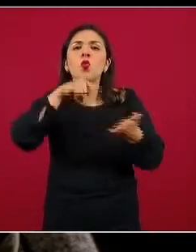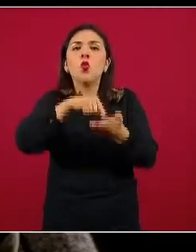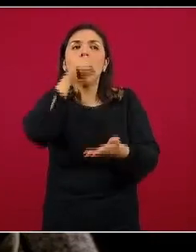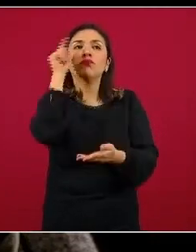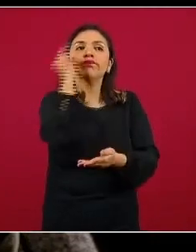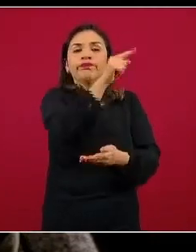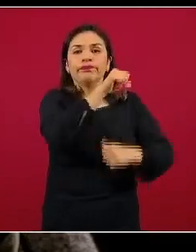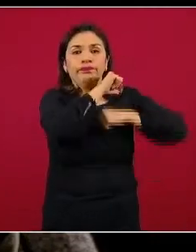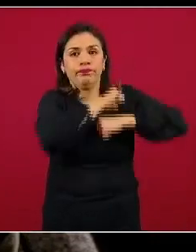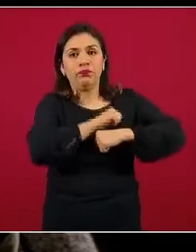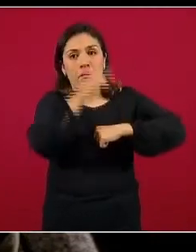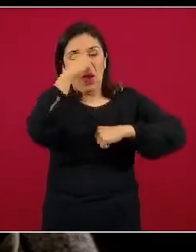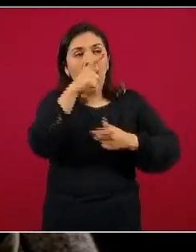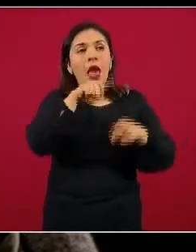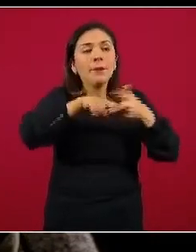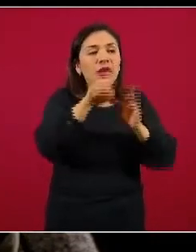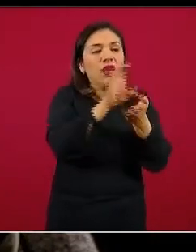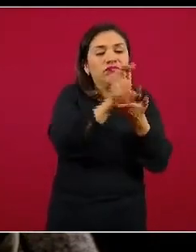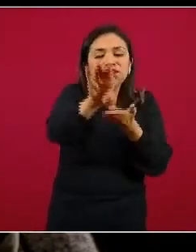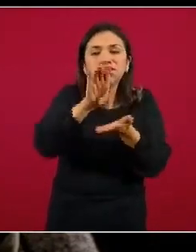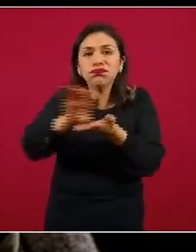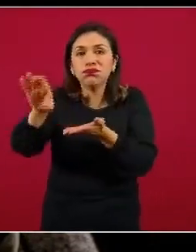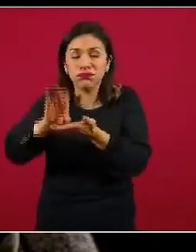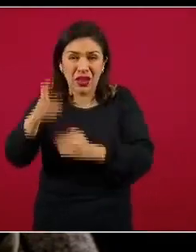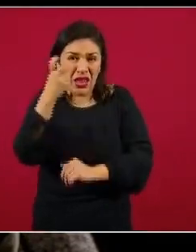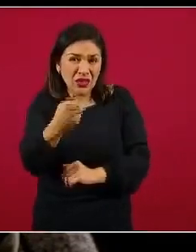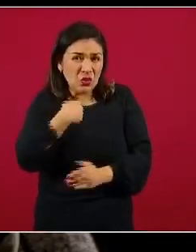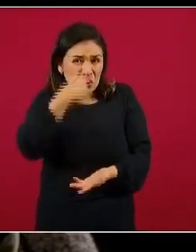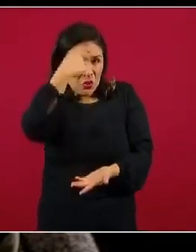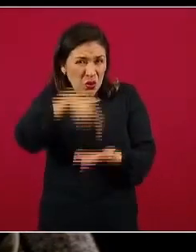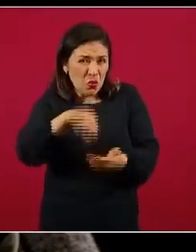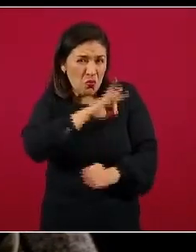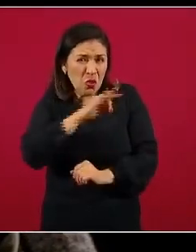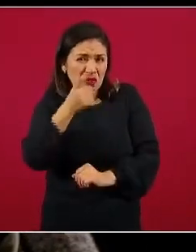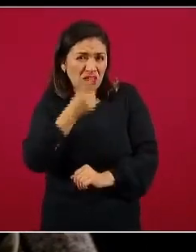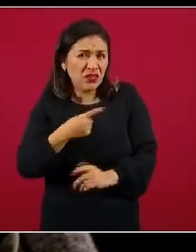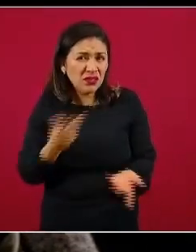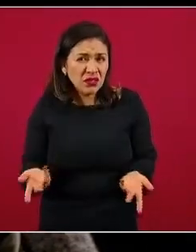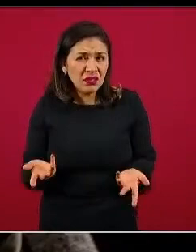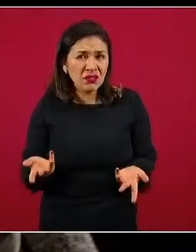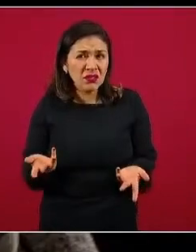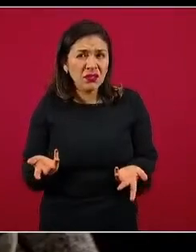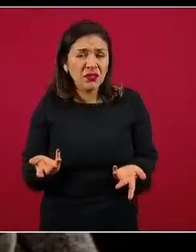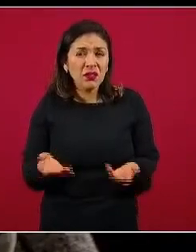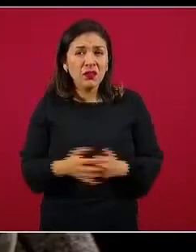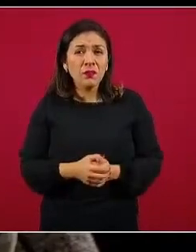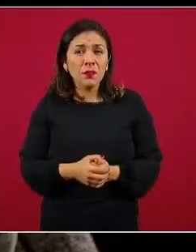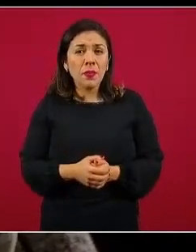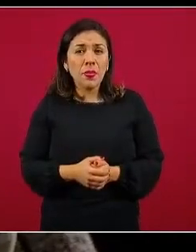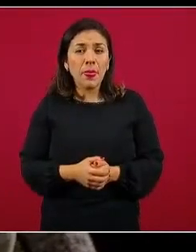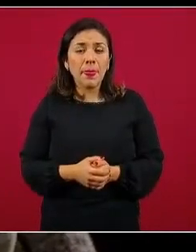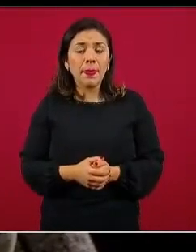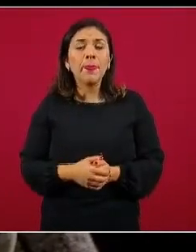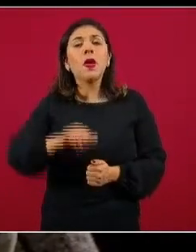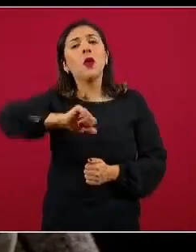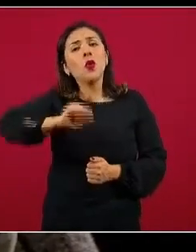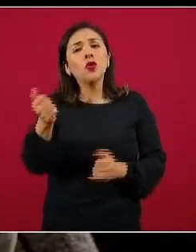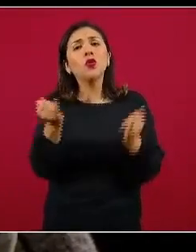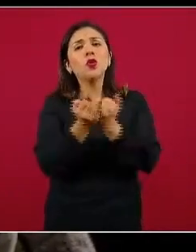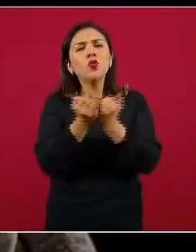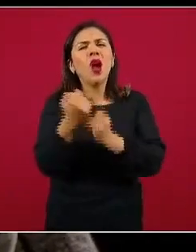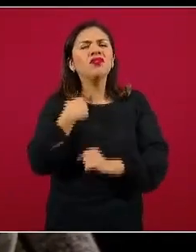a un grupo determinado. Eso yo creo que sí nos los podría compartir a nosotros. Y también